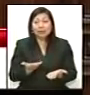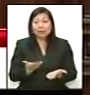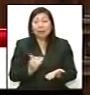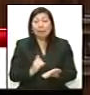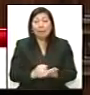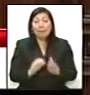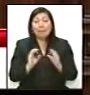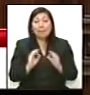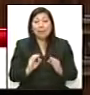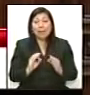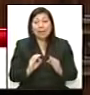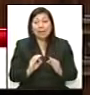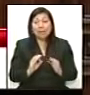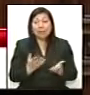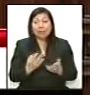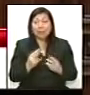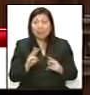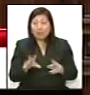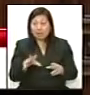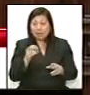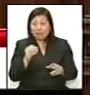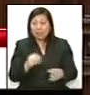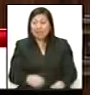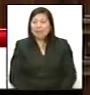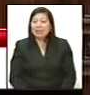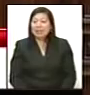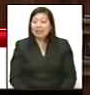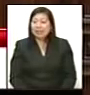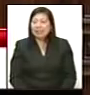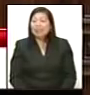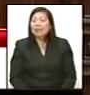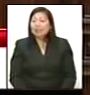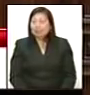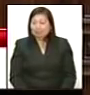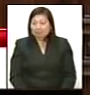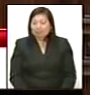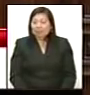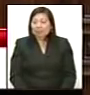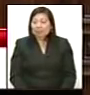peligroso y hay que aprender de los antecedentes. Bien.